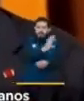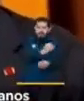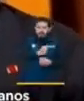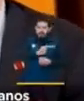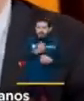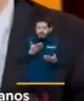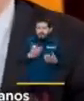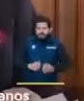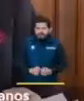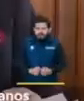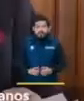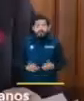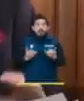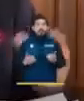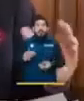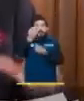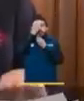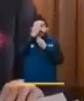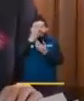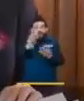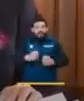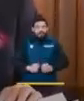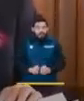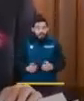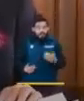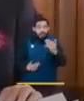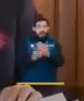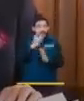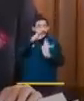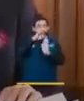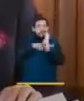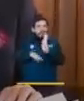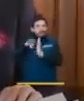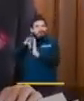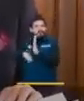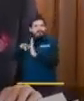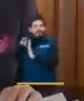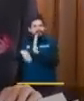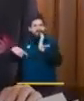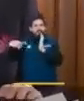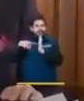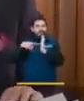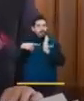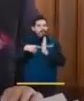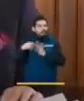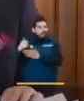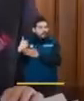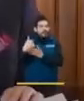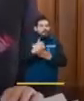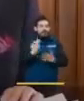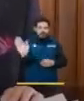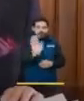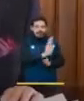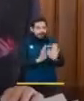sus bolsillos. Hoy damos a conocer nuevas rebajas de impuestos